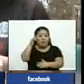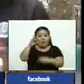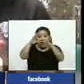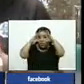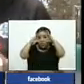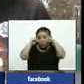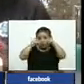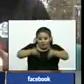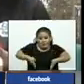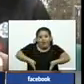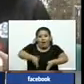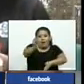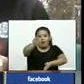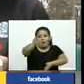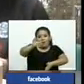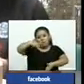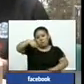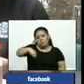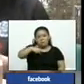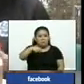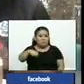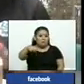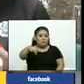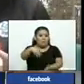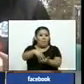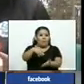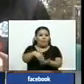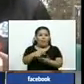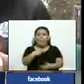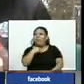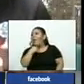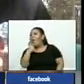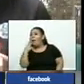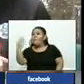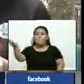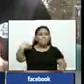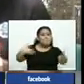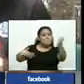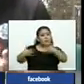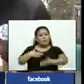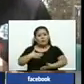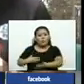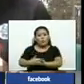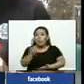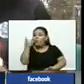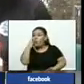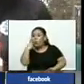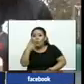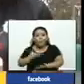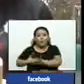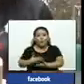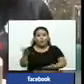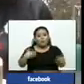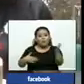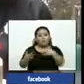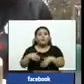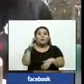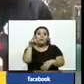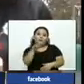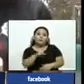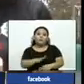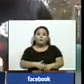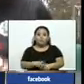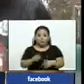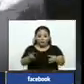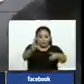salía por las calles, las principales calles del pueblo, a gritar de devuélvenme mis hijos, ¿dónde están mis hijos? Y acá